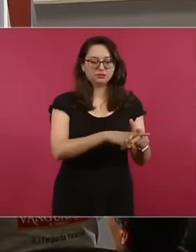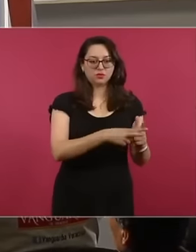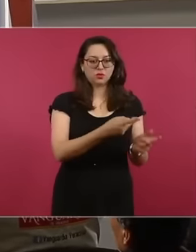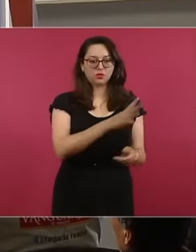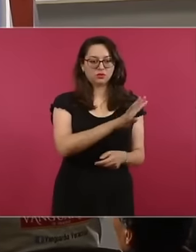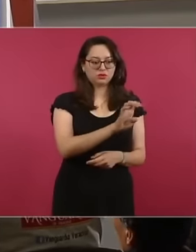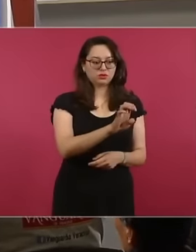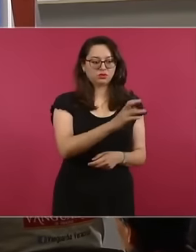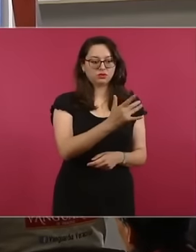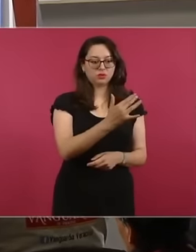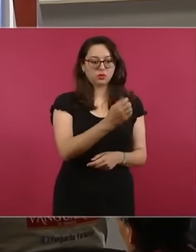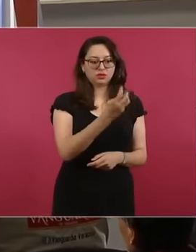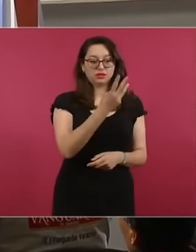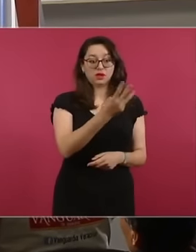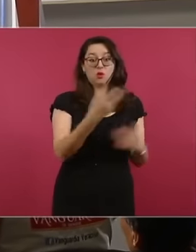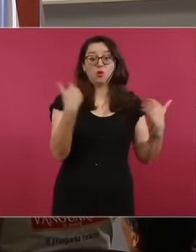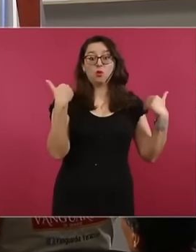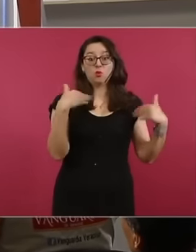iba así.